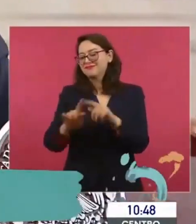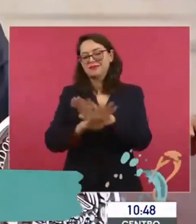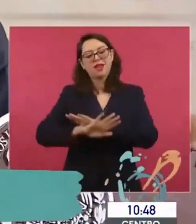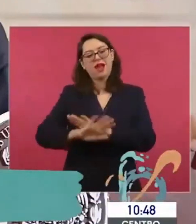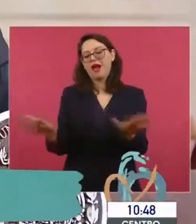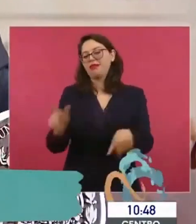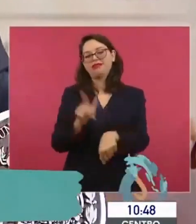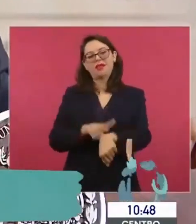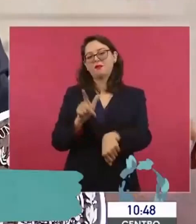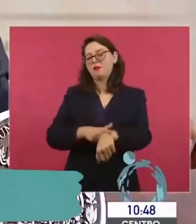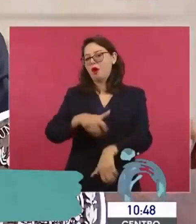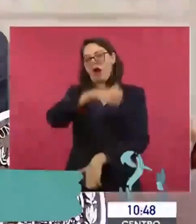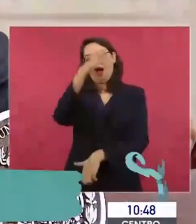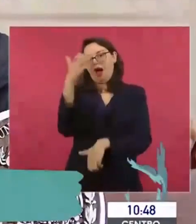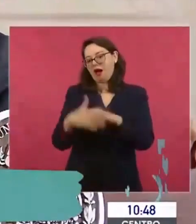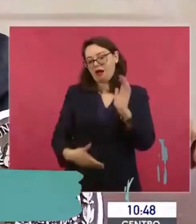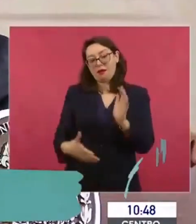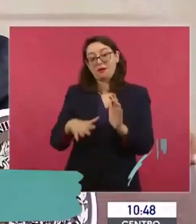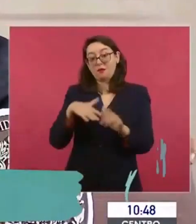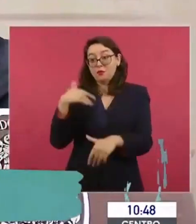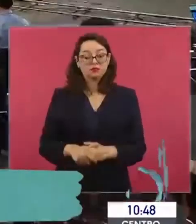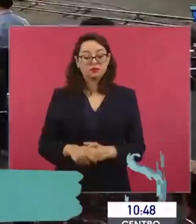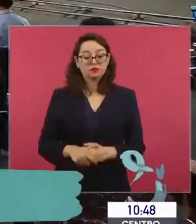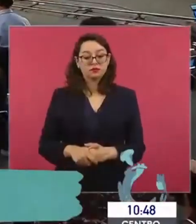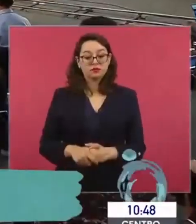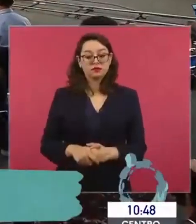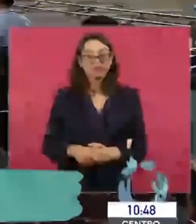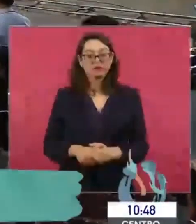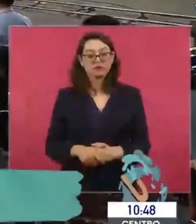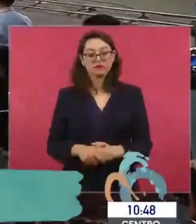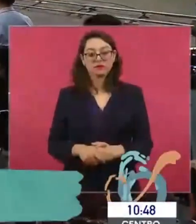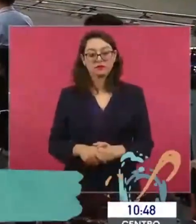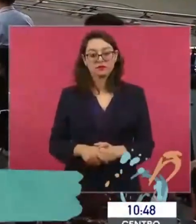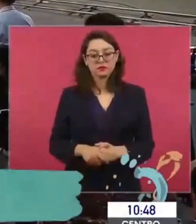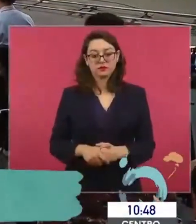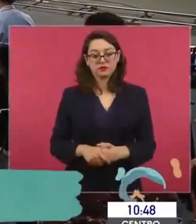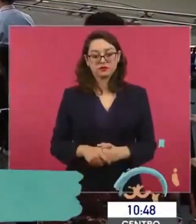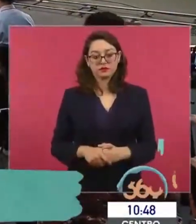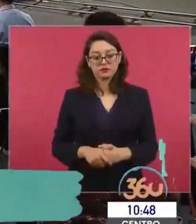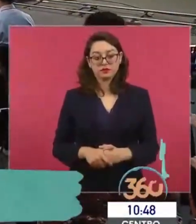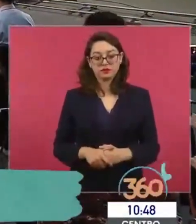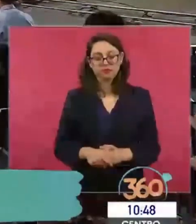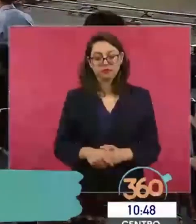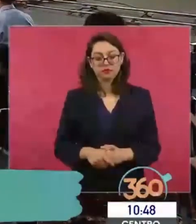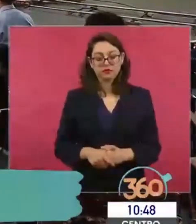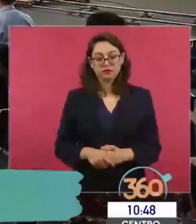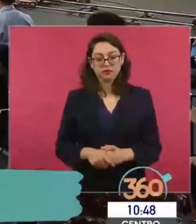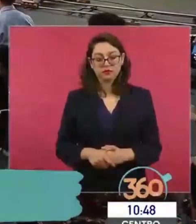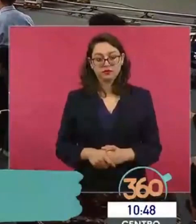para que el próximo gobierno decida de aquí de Coatzacoalcos